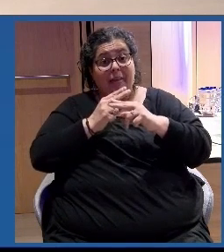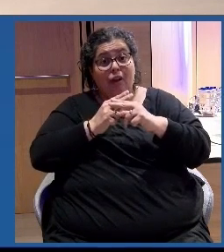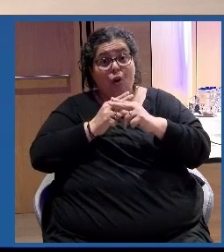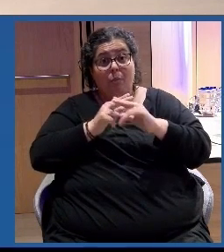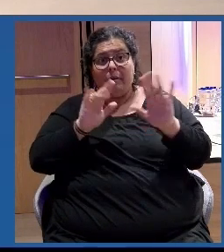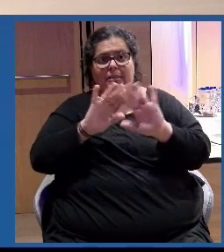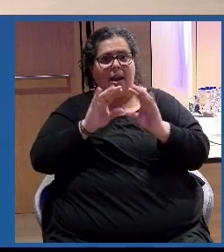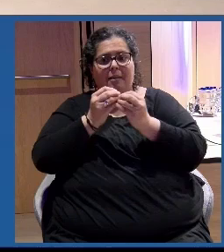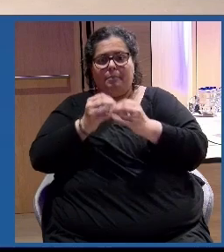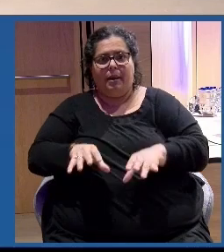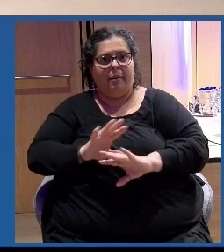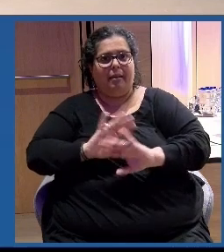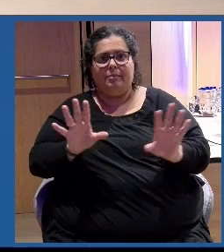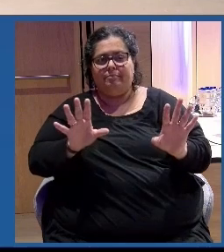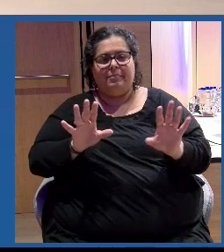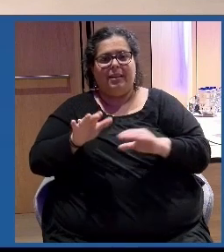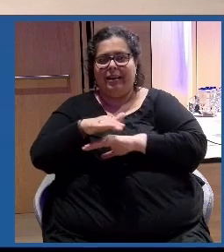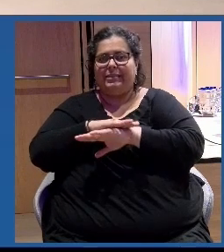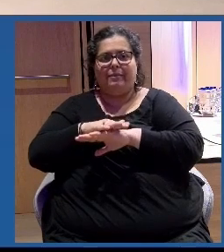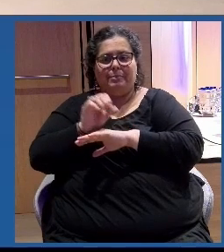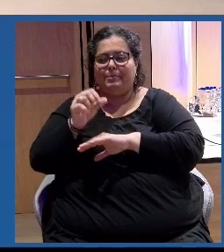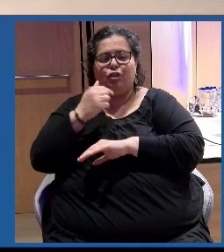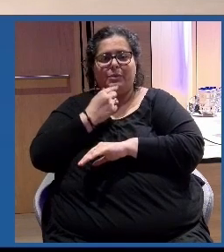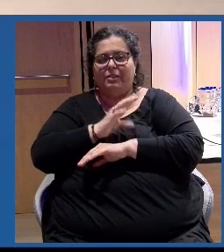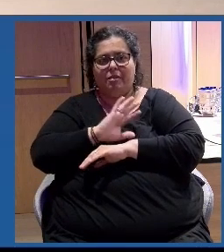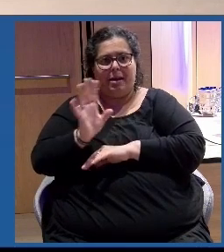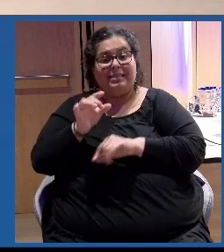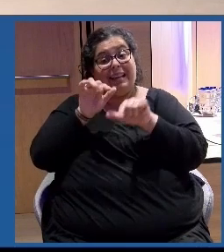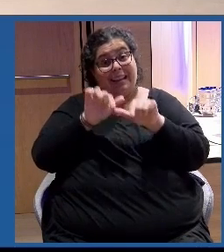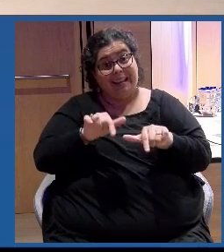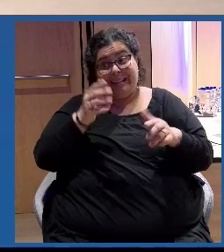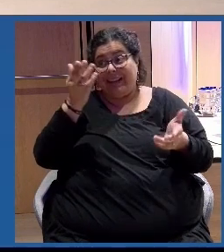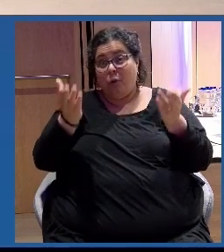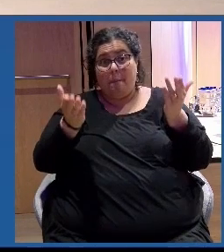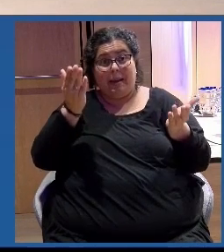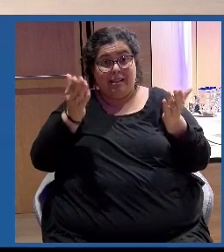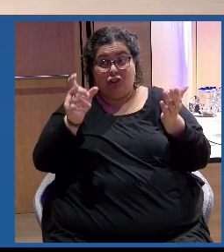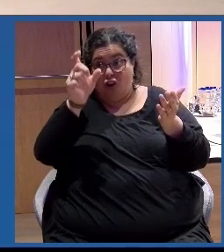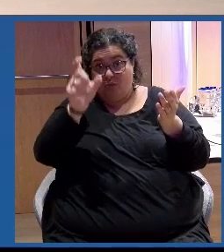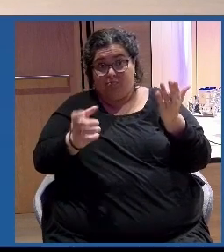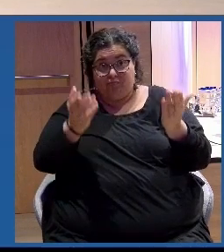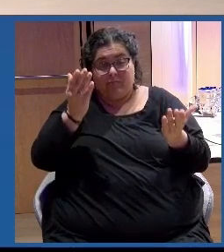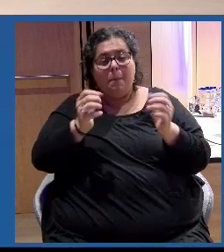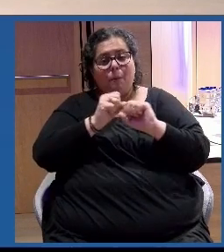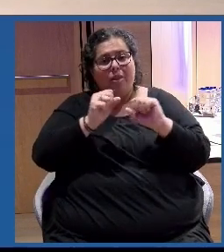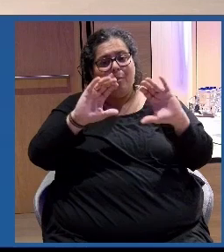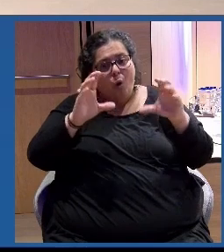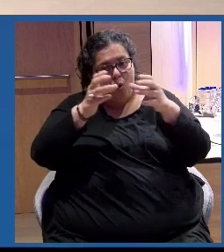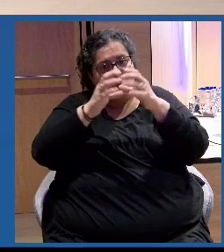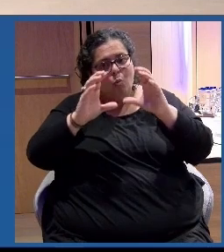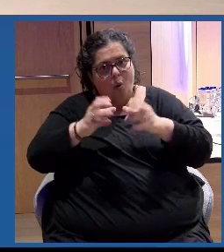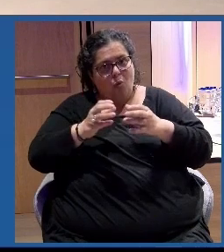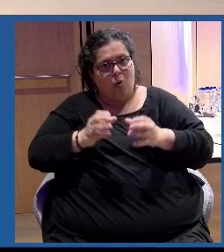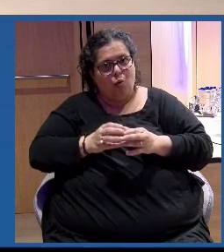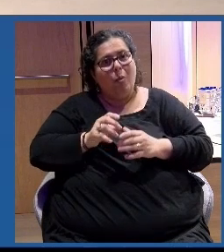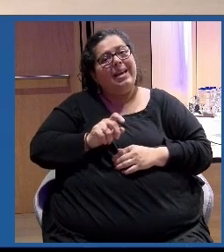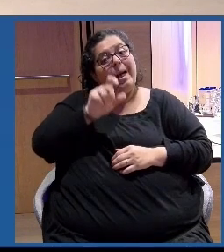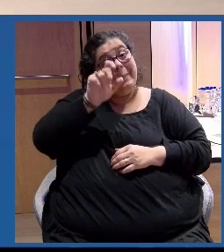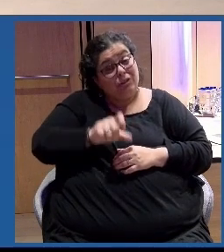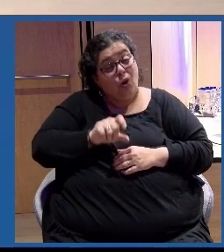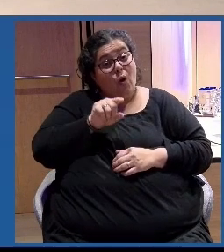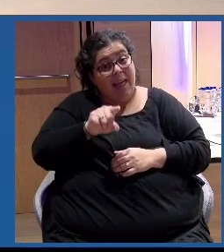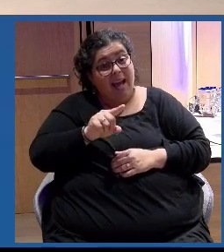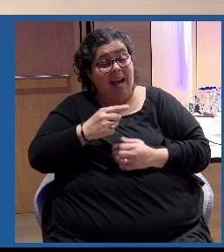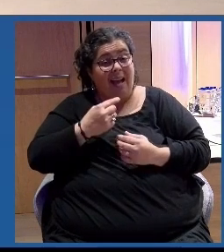digamos, esa base. Entonces, en esta sección, que es la de comparar, podemos agrupar. Ahí el usuario o la usuaria tiene que saber un poco